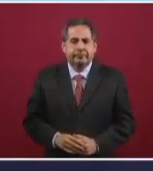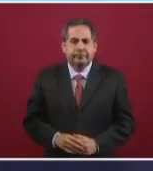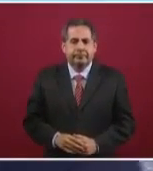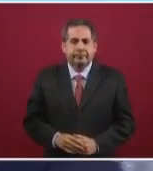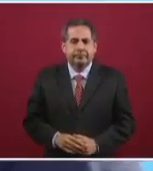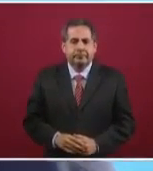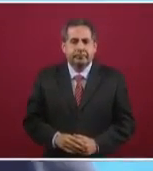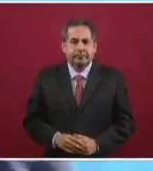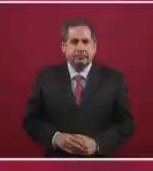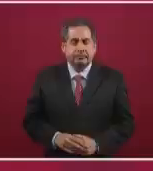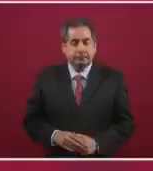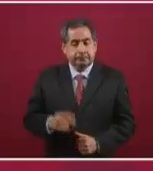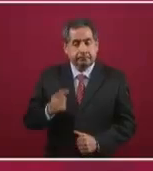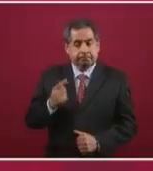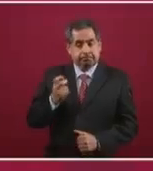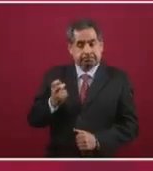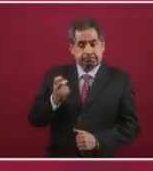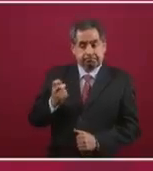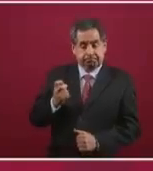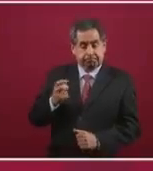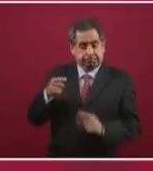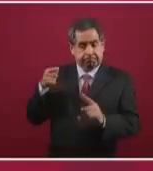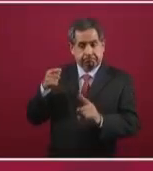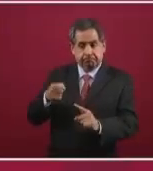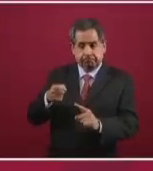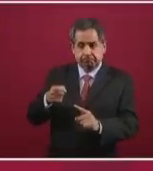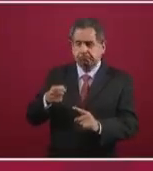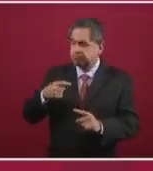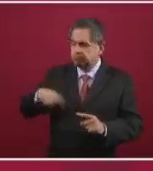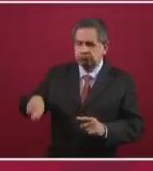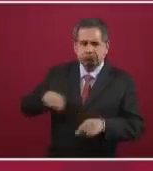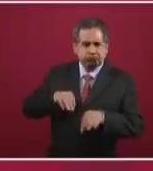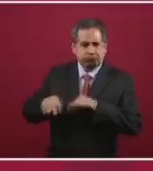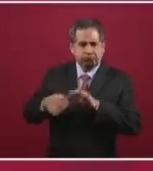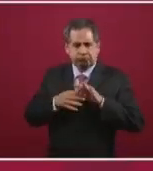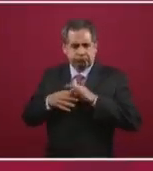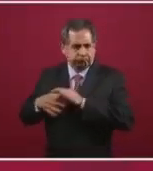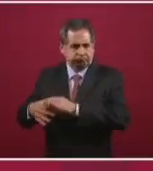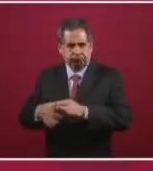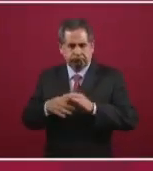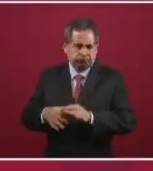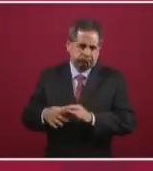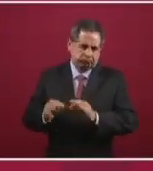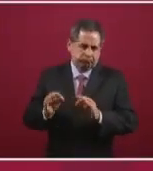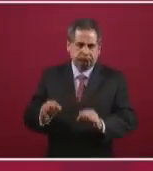para que de esta forma actuemos de manera